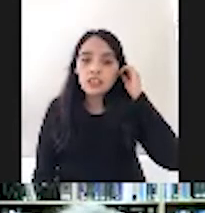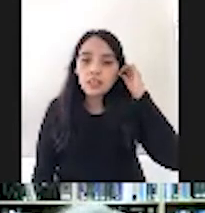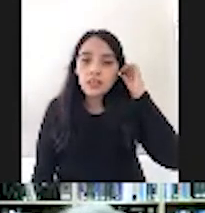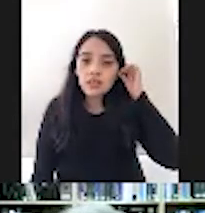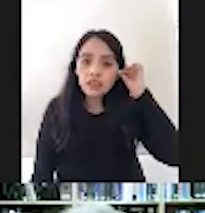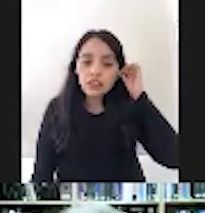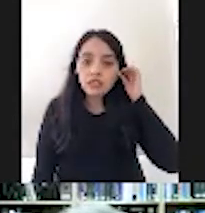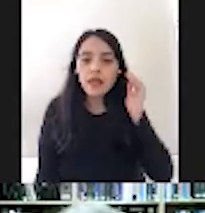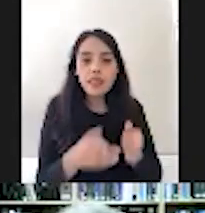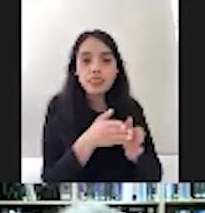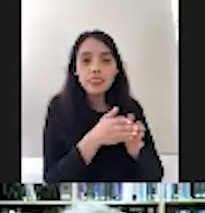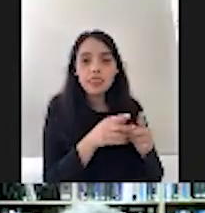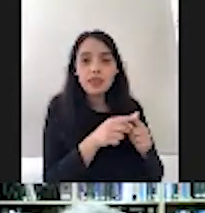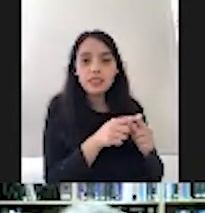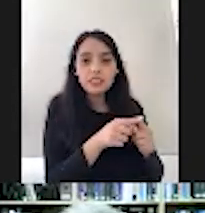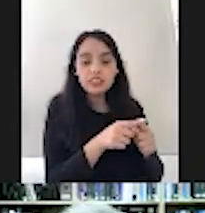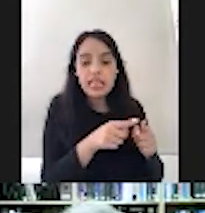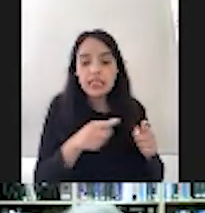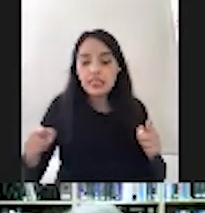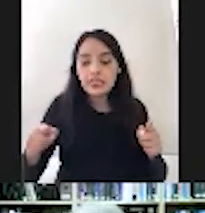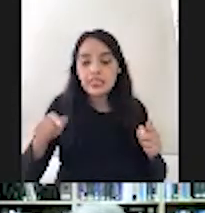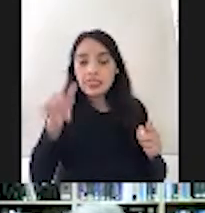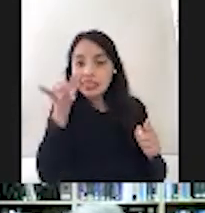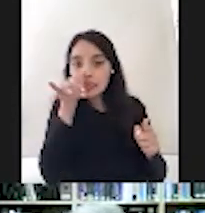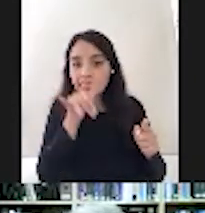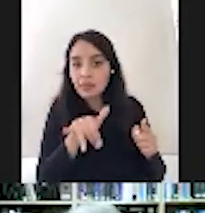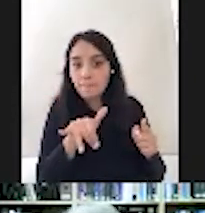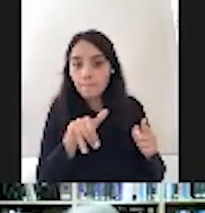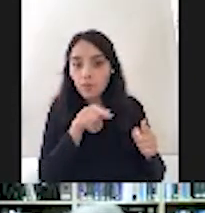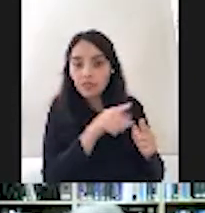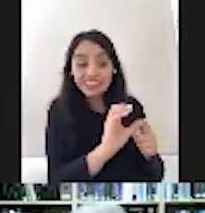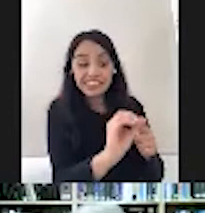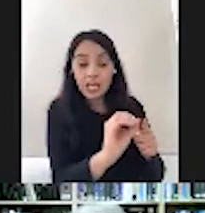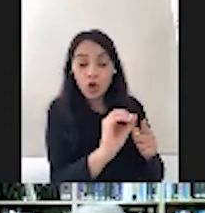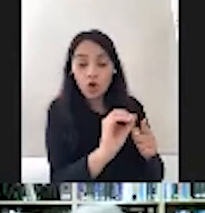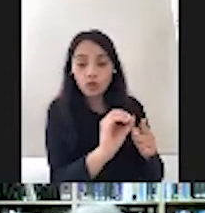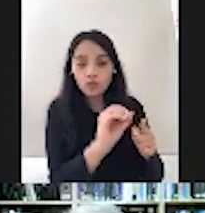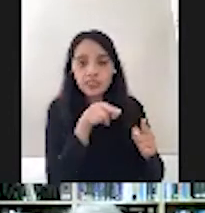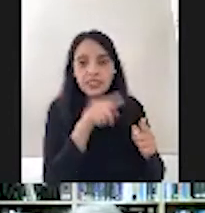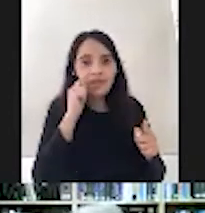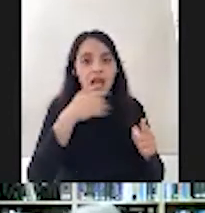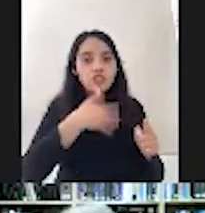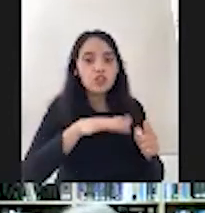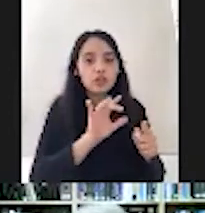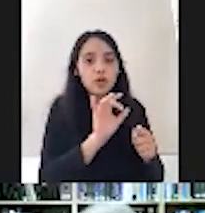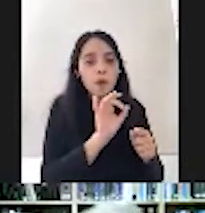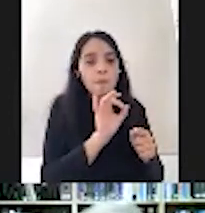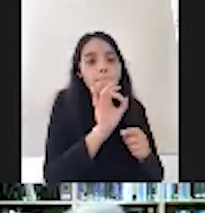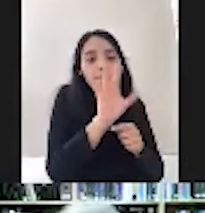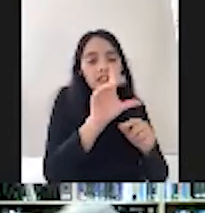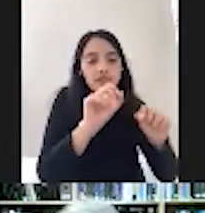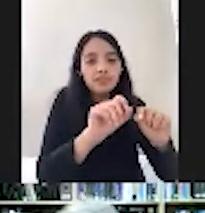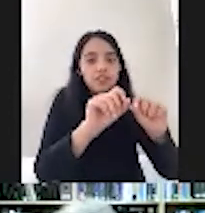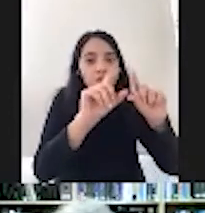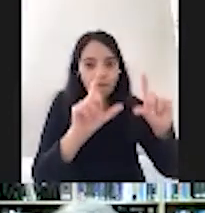tiempo y aquí a la izquierda el tiempo cero representa el momento en que nosotros hicimos aparecer una imagen en la pantalla, en la